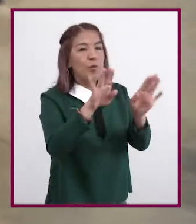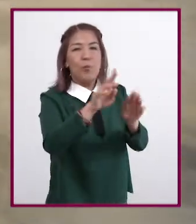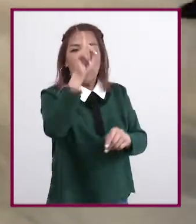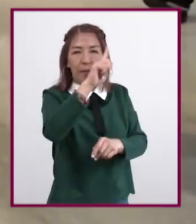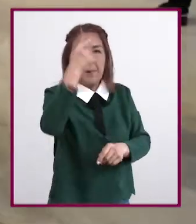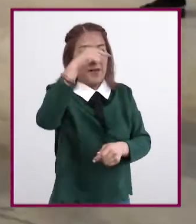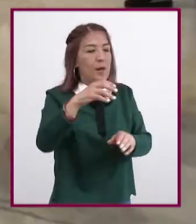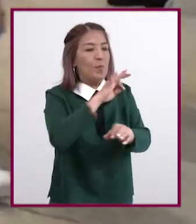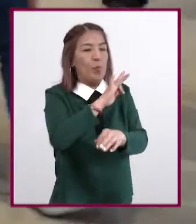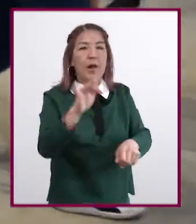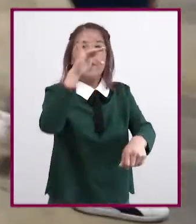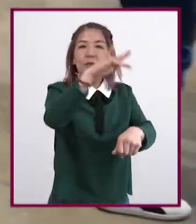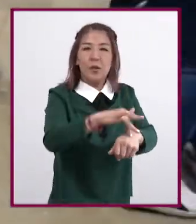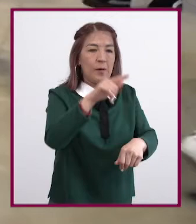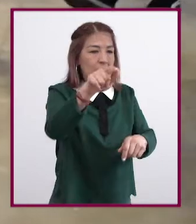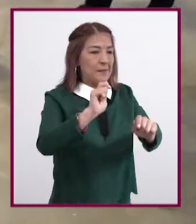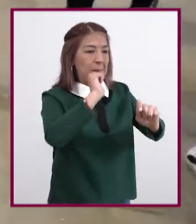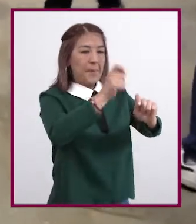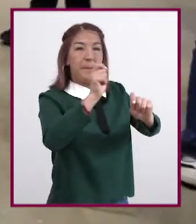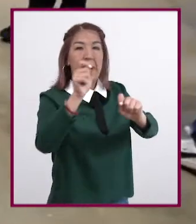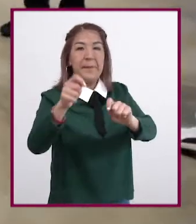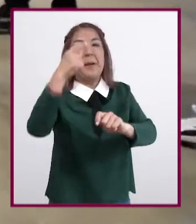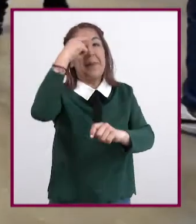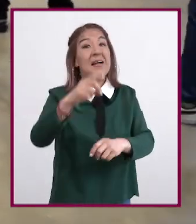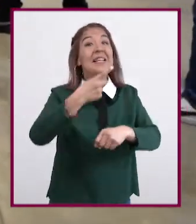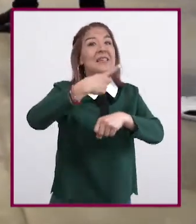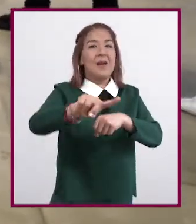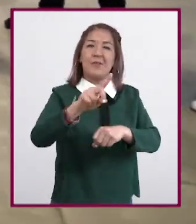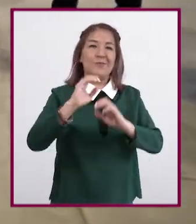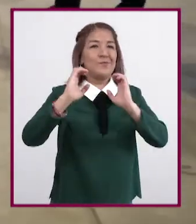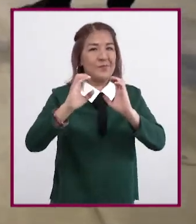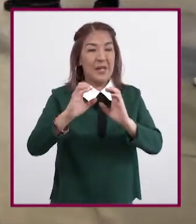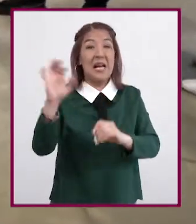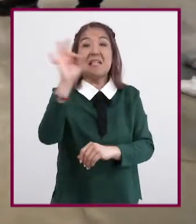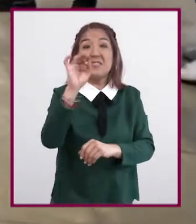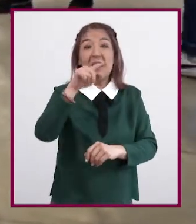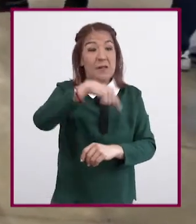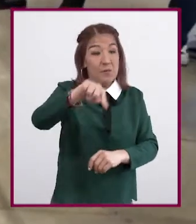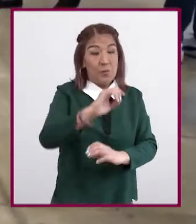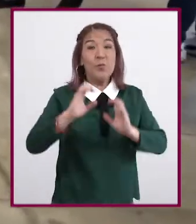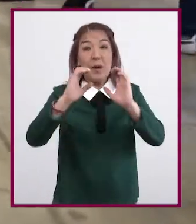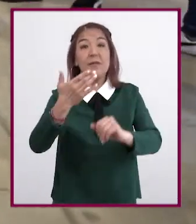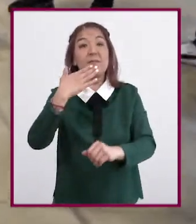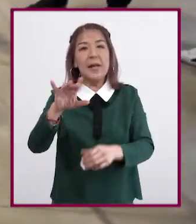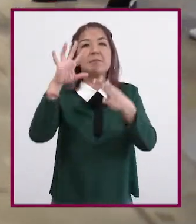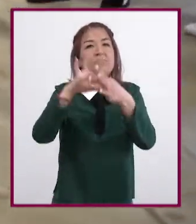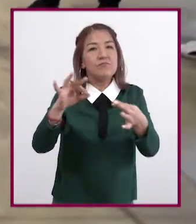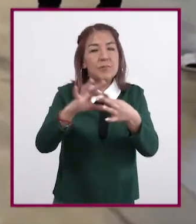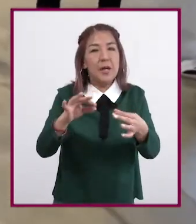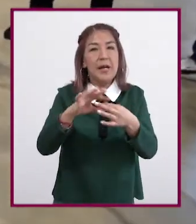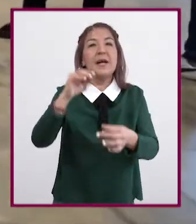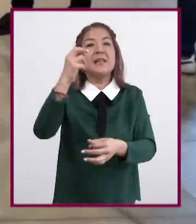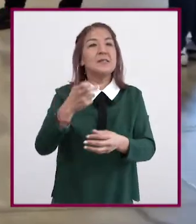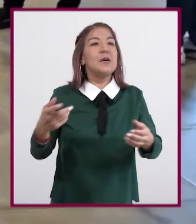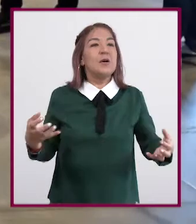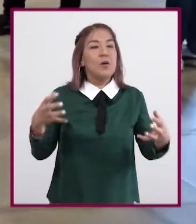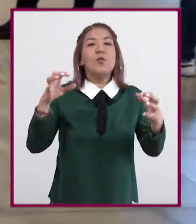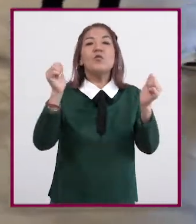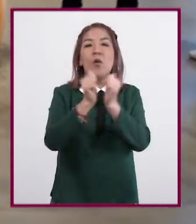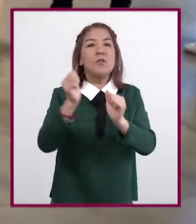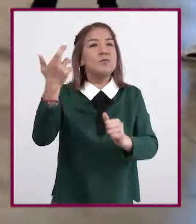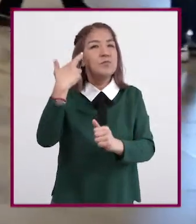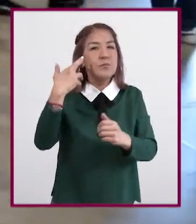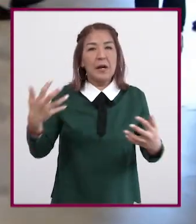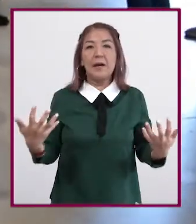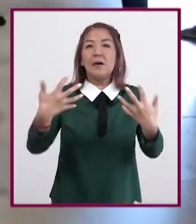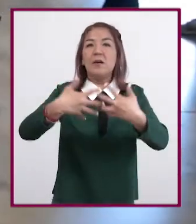poder tocarla para que precisamente la pieza no se dañe. Entonces, bueno, si lo hacemos con cuidado y con las instrucciones que dan los enlaces del museo, pues